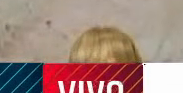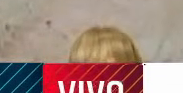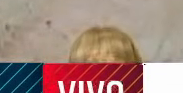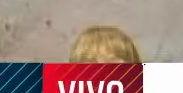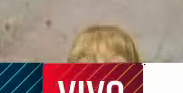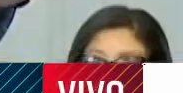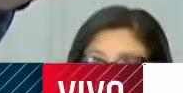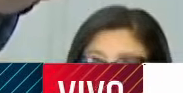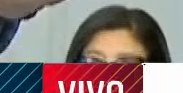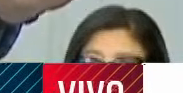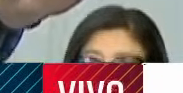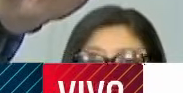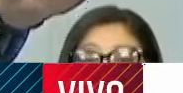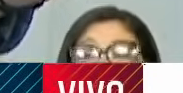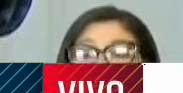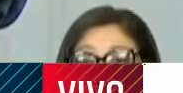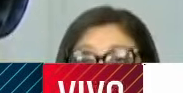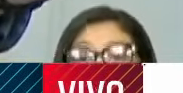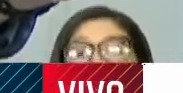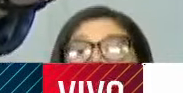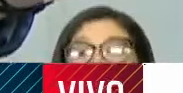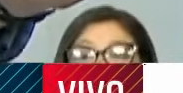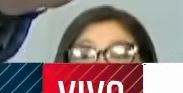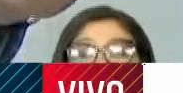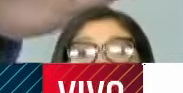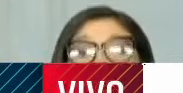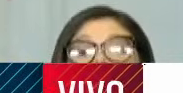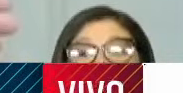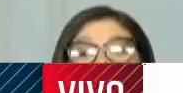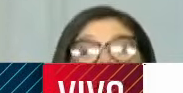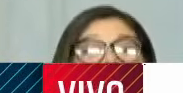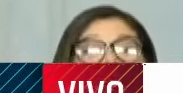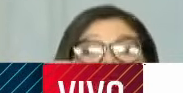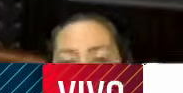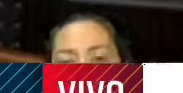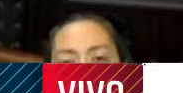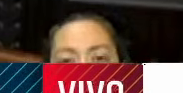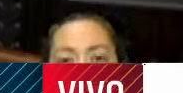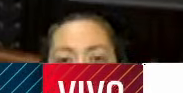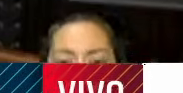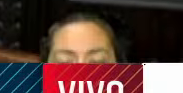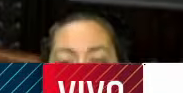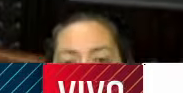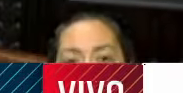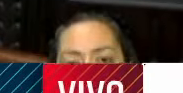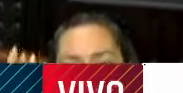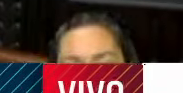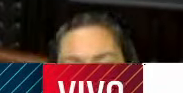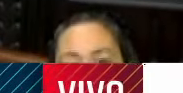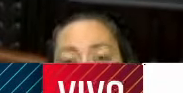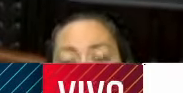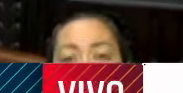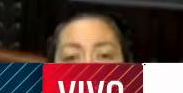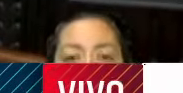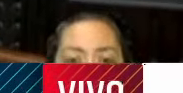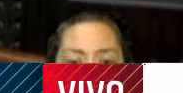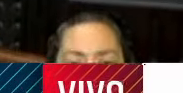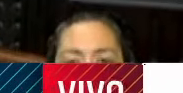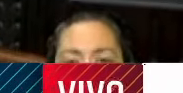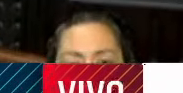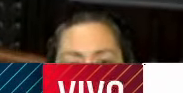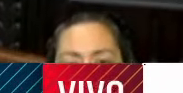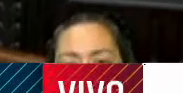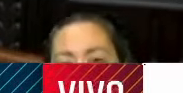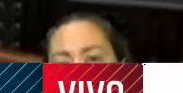Bueno, la votación finalmente decíamos 135 a favor que permitieron la aprobación con cambios de la reforma laboral. Este fue el